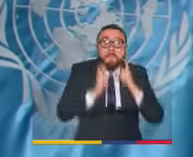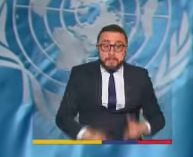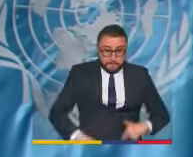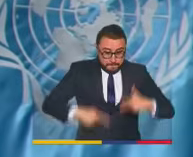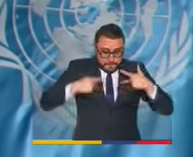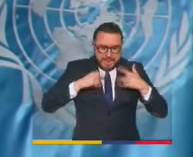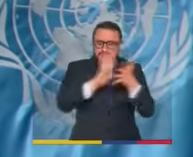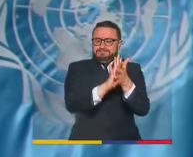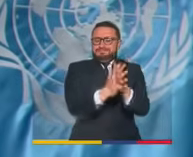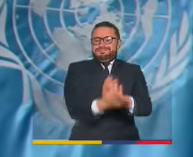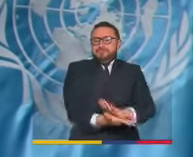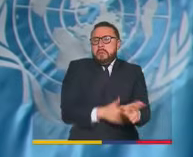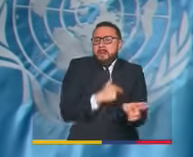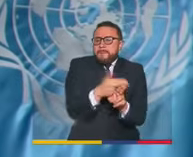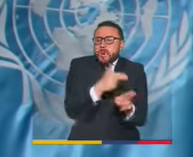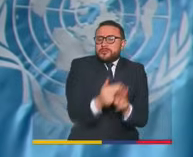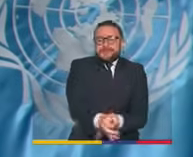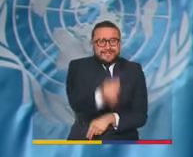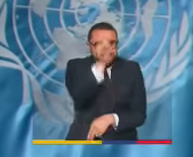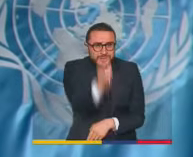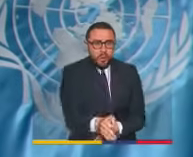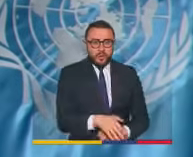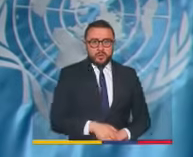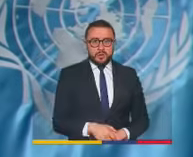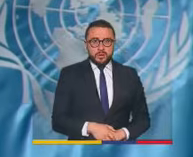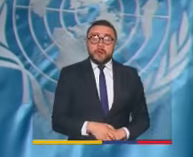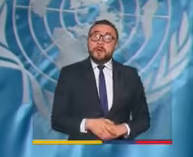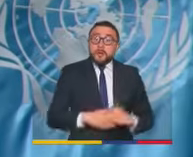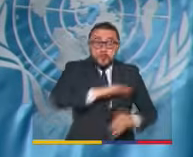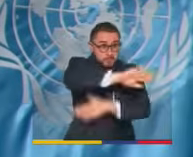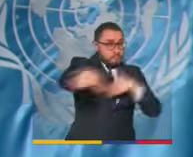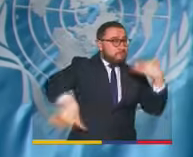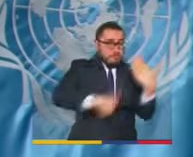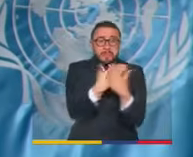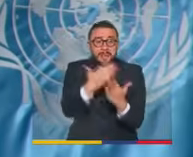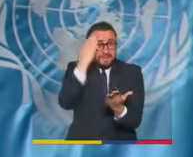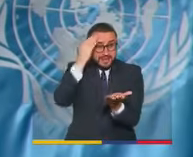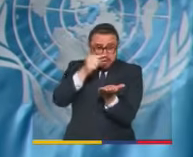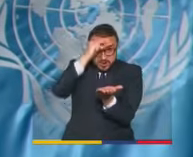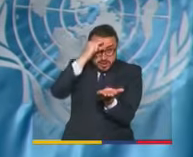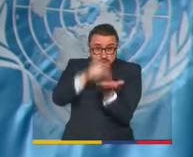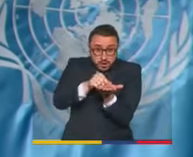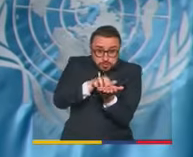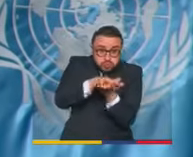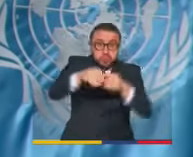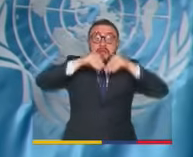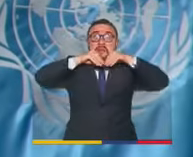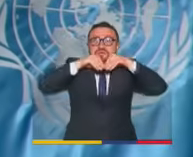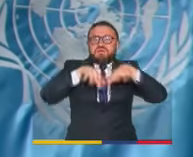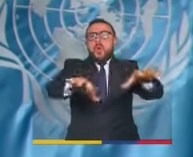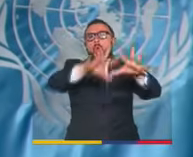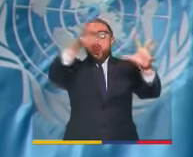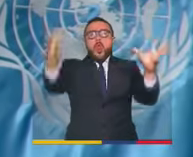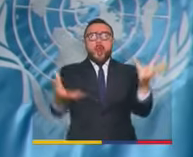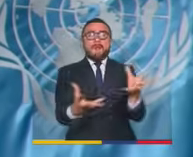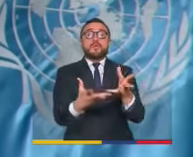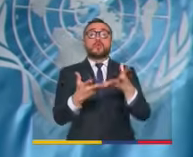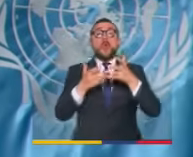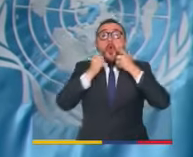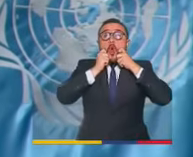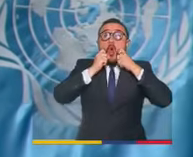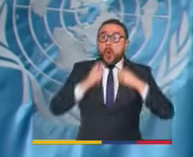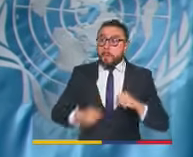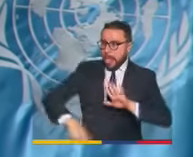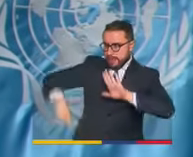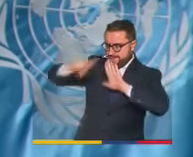Todos sabemos que la inteligencia artificial se expande sin regulación alguna humana,